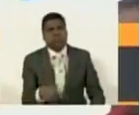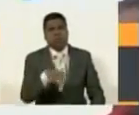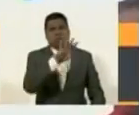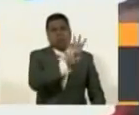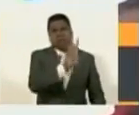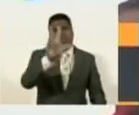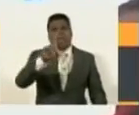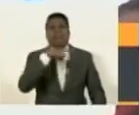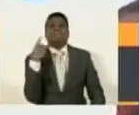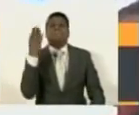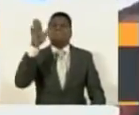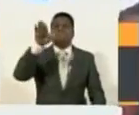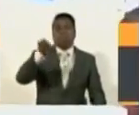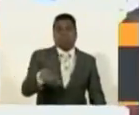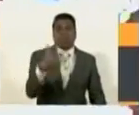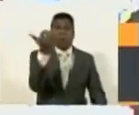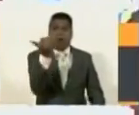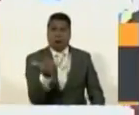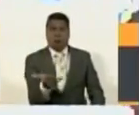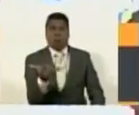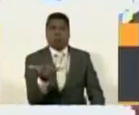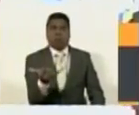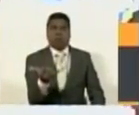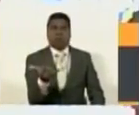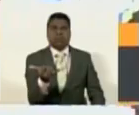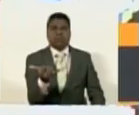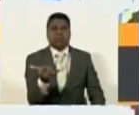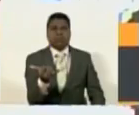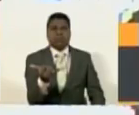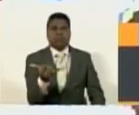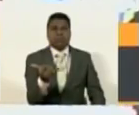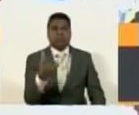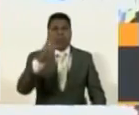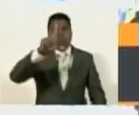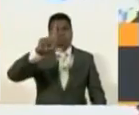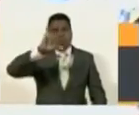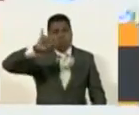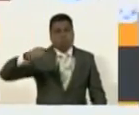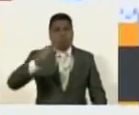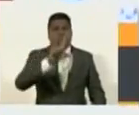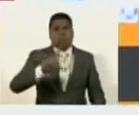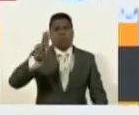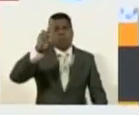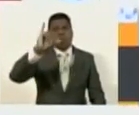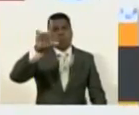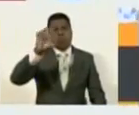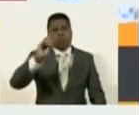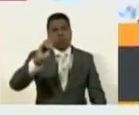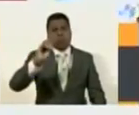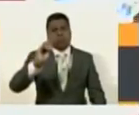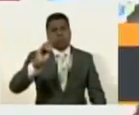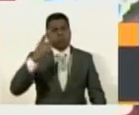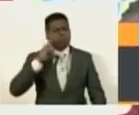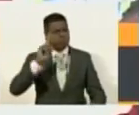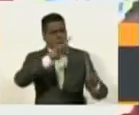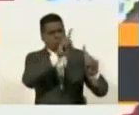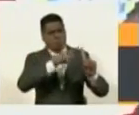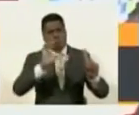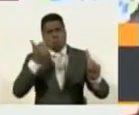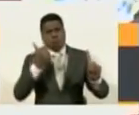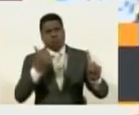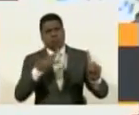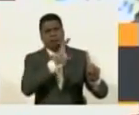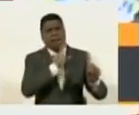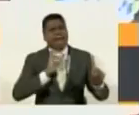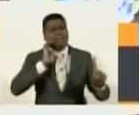muertos. Y ahora la locura de Julio Borges, la locura de Freddy Guevara, la locura de